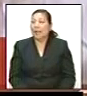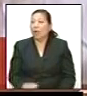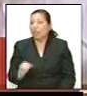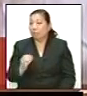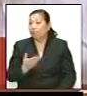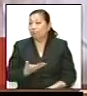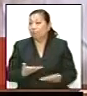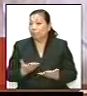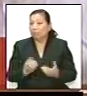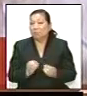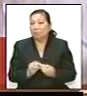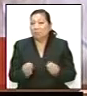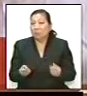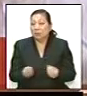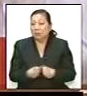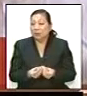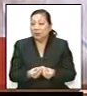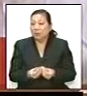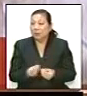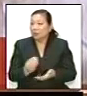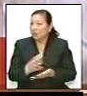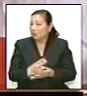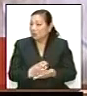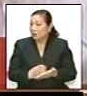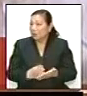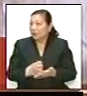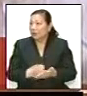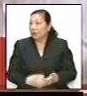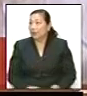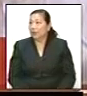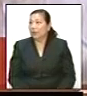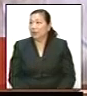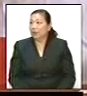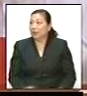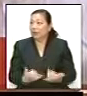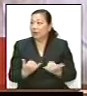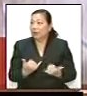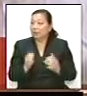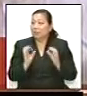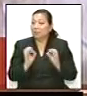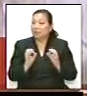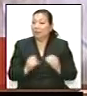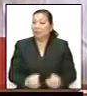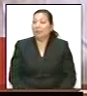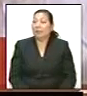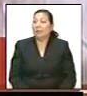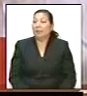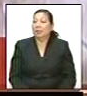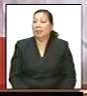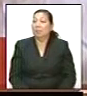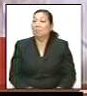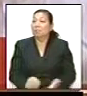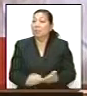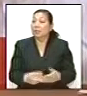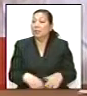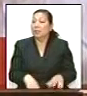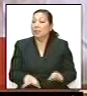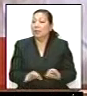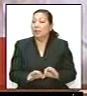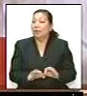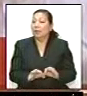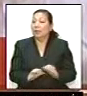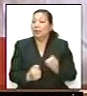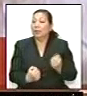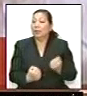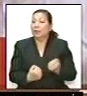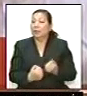un poco redundante en este aspecto es y será muy importante el foro de cooperación